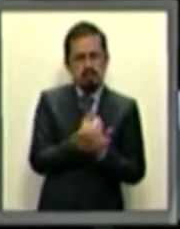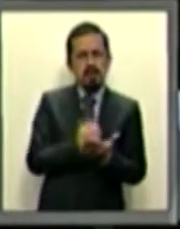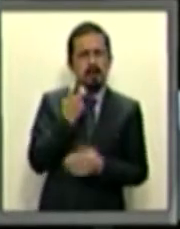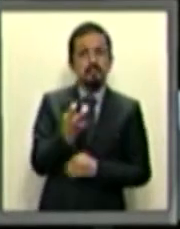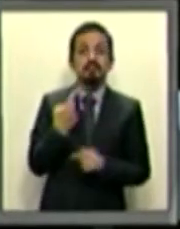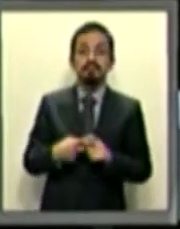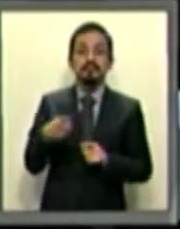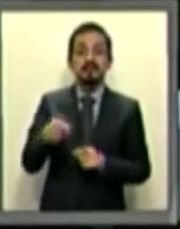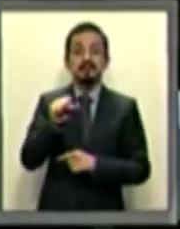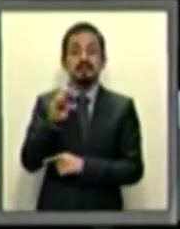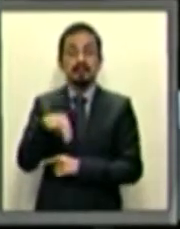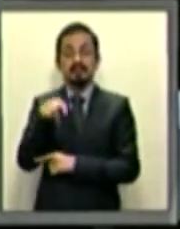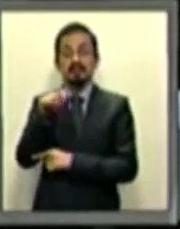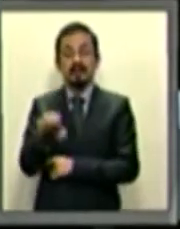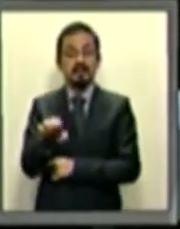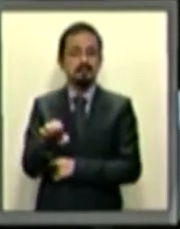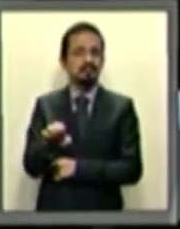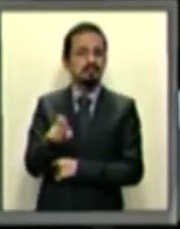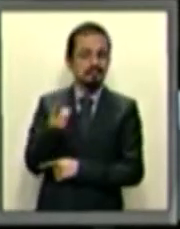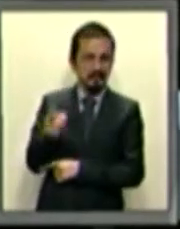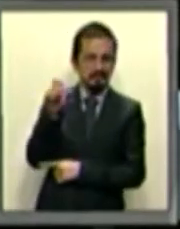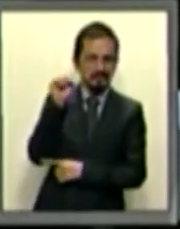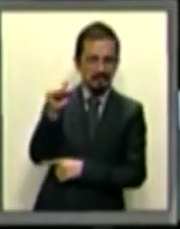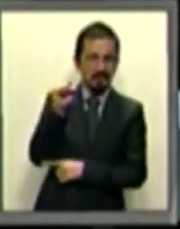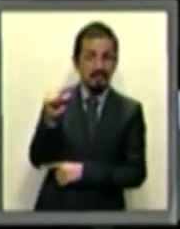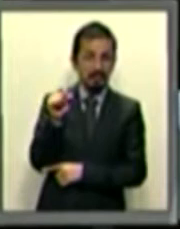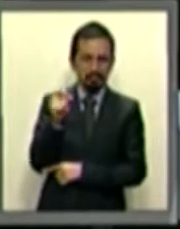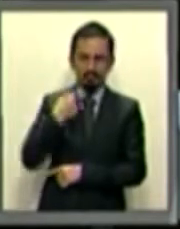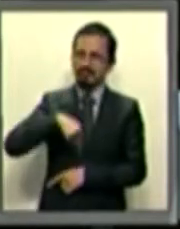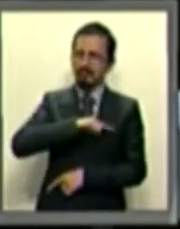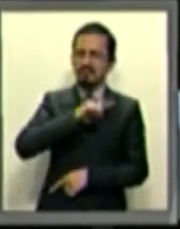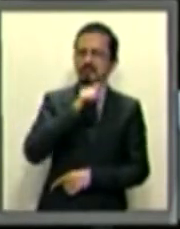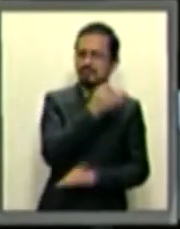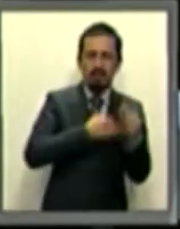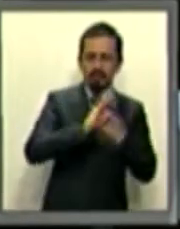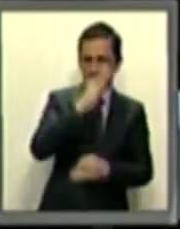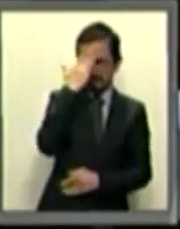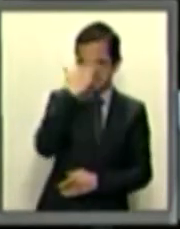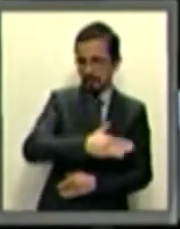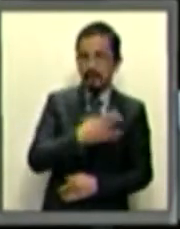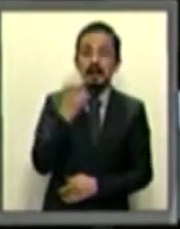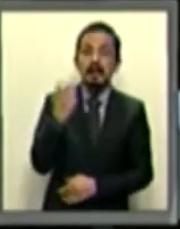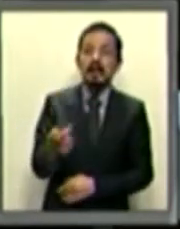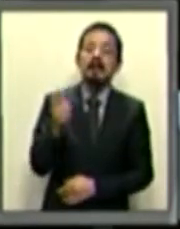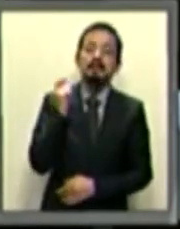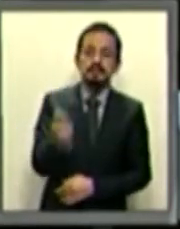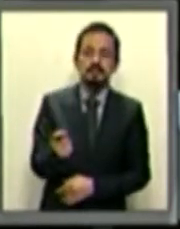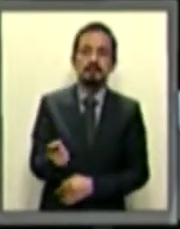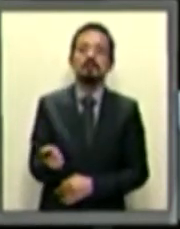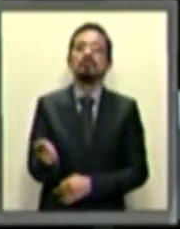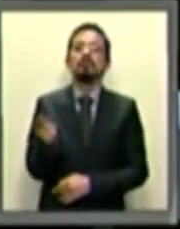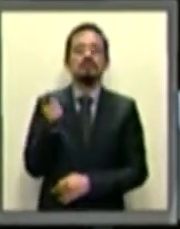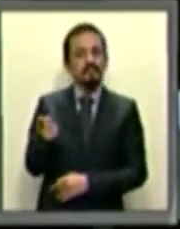que como es de sobra conocido, esta organización sindical es un importante aportante